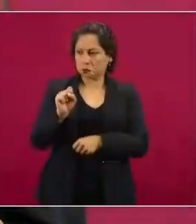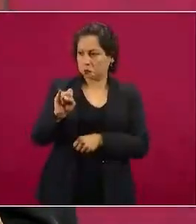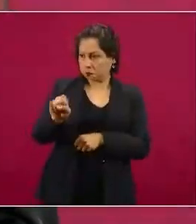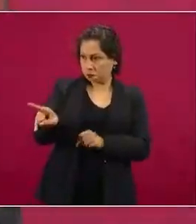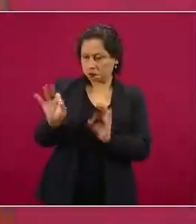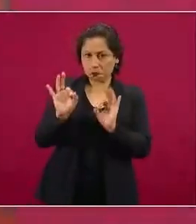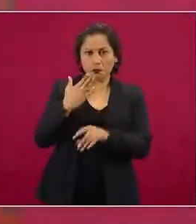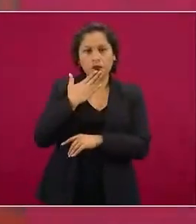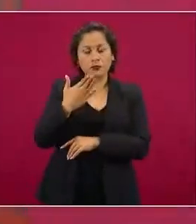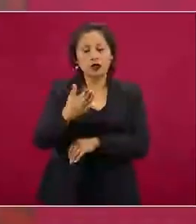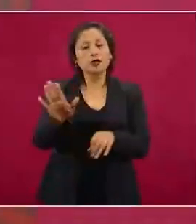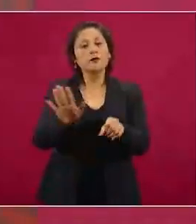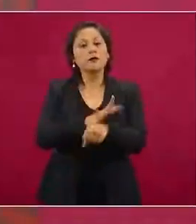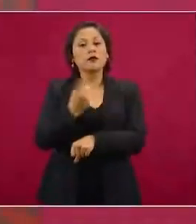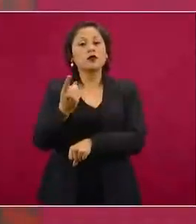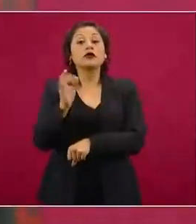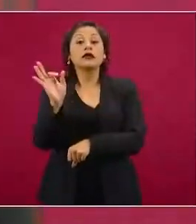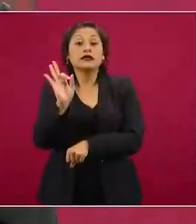puede cambiar,